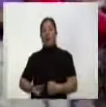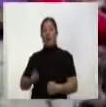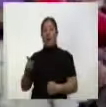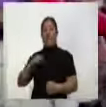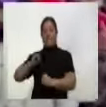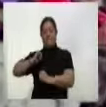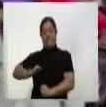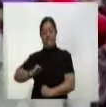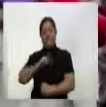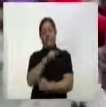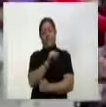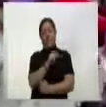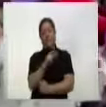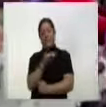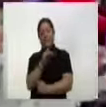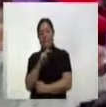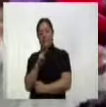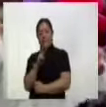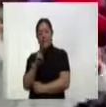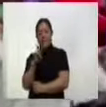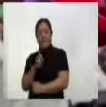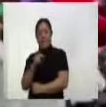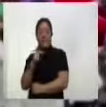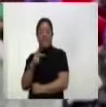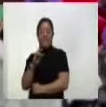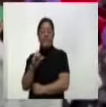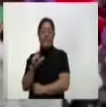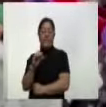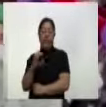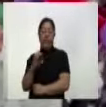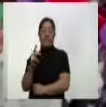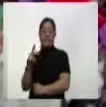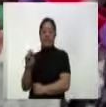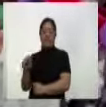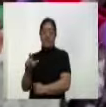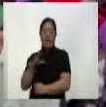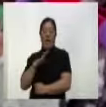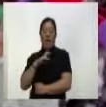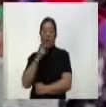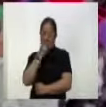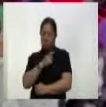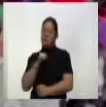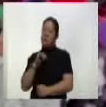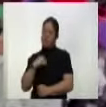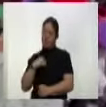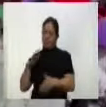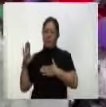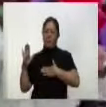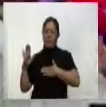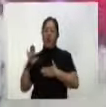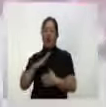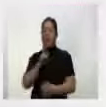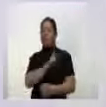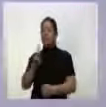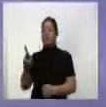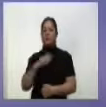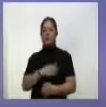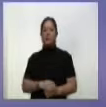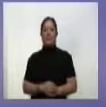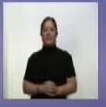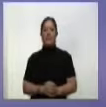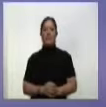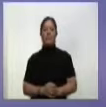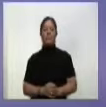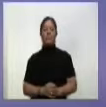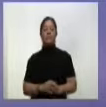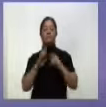PRI, PRD, PAC y PS asumió la responsabilidad de trabajar por Calpulalpan y abatir el rezago en las comunidades. En